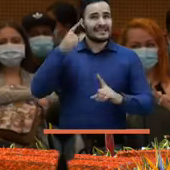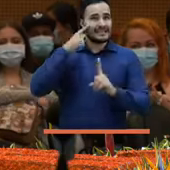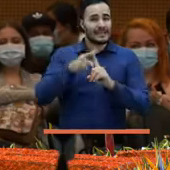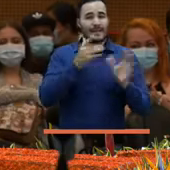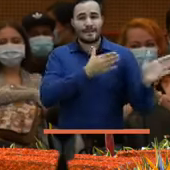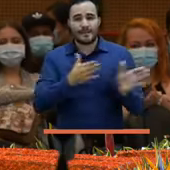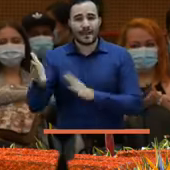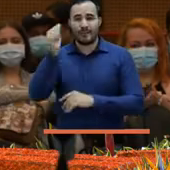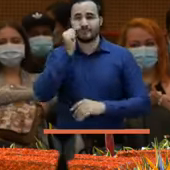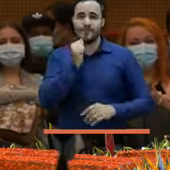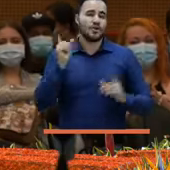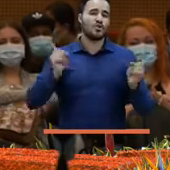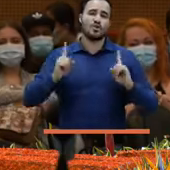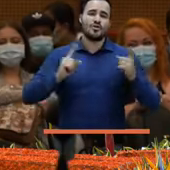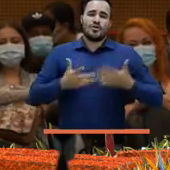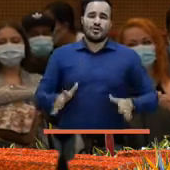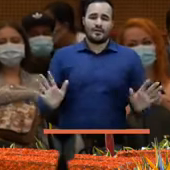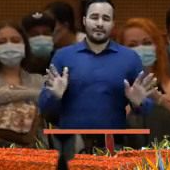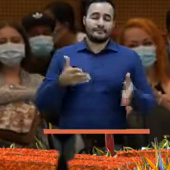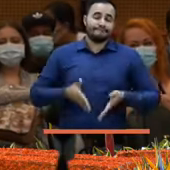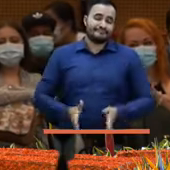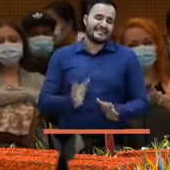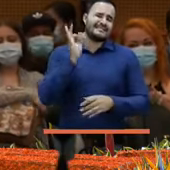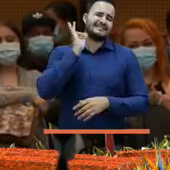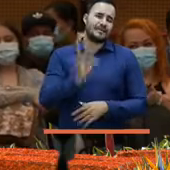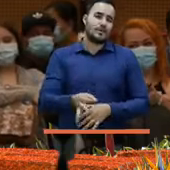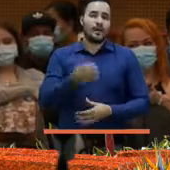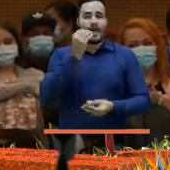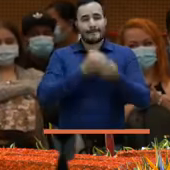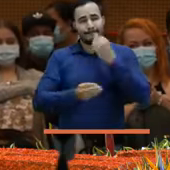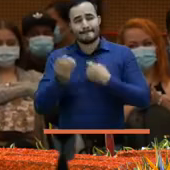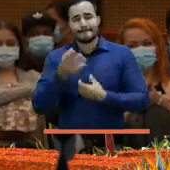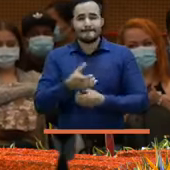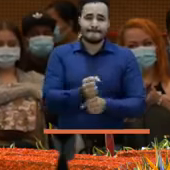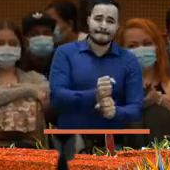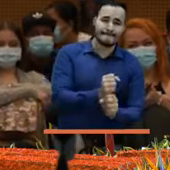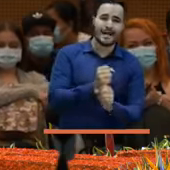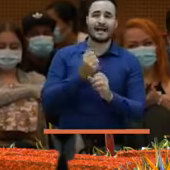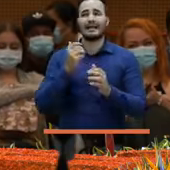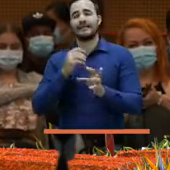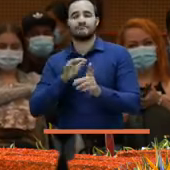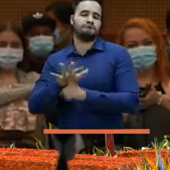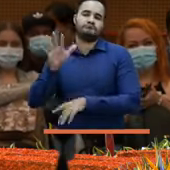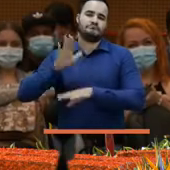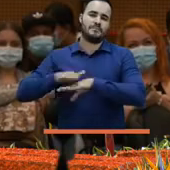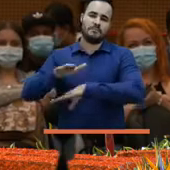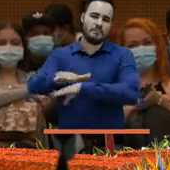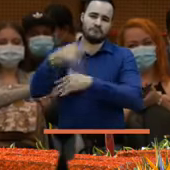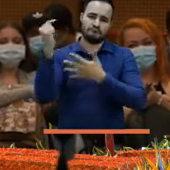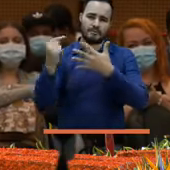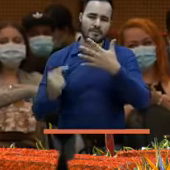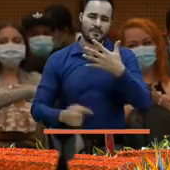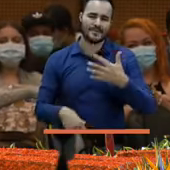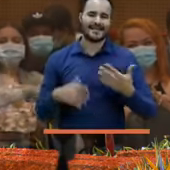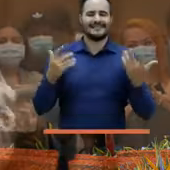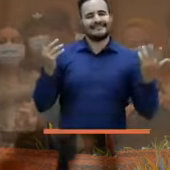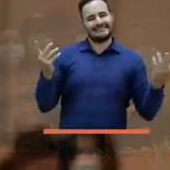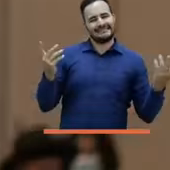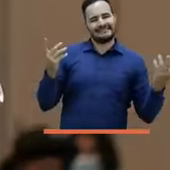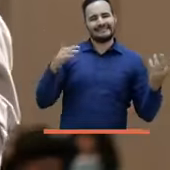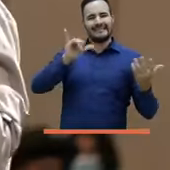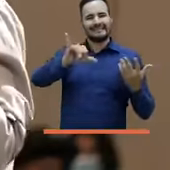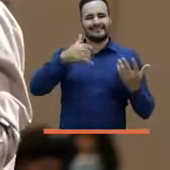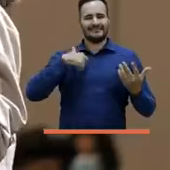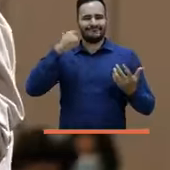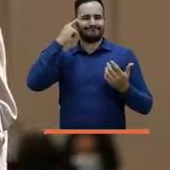una cantidad de problemas de desnutrición y wei y ahí toda la cadena entonces es un primer asunto del cual confiar por ejemplo no se puede ser